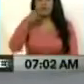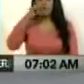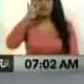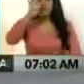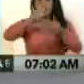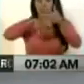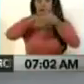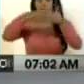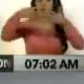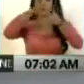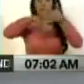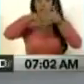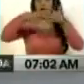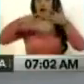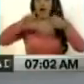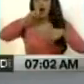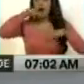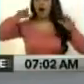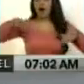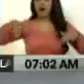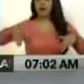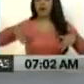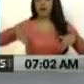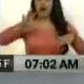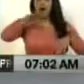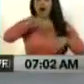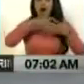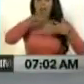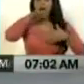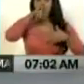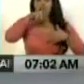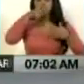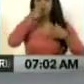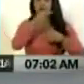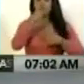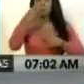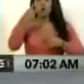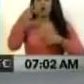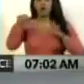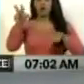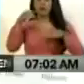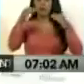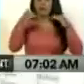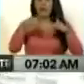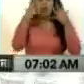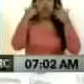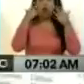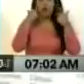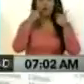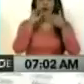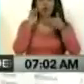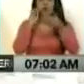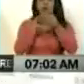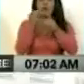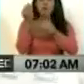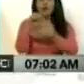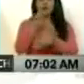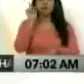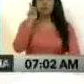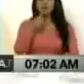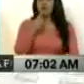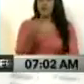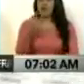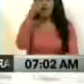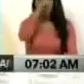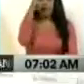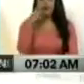posiciones. Águilas del Zulia, 22-13. Leones del Caracas, que sumaron una derrota más. para aquellos fanáticos, eso le decía temprano a Verónica,